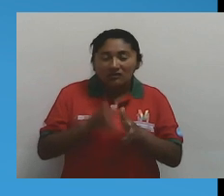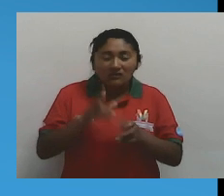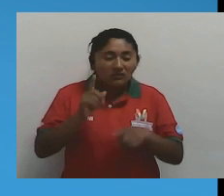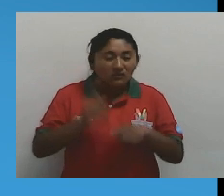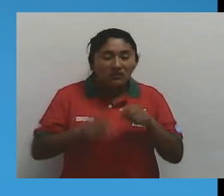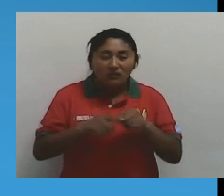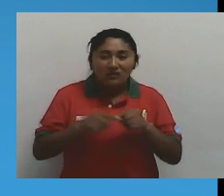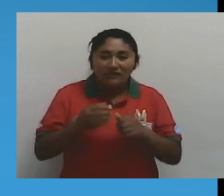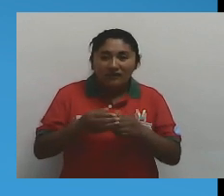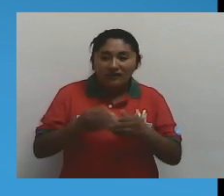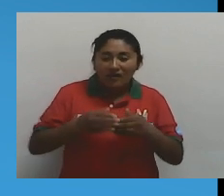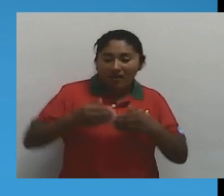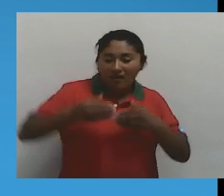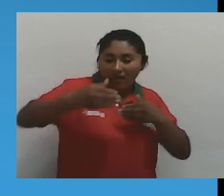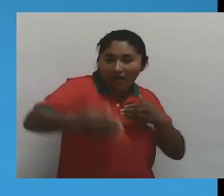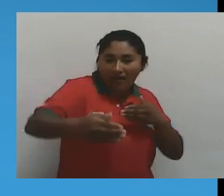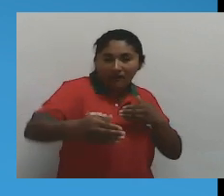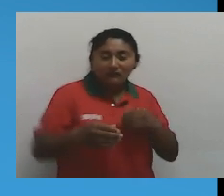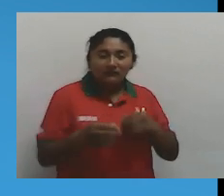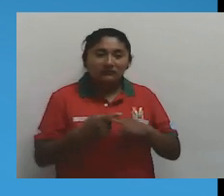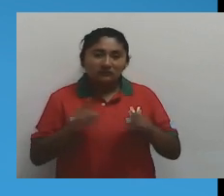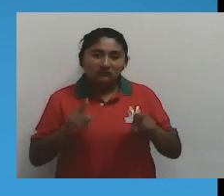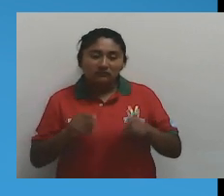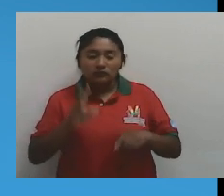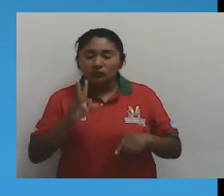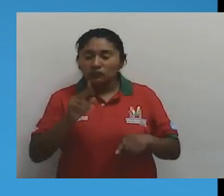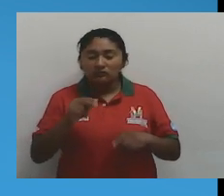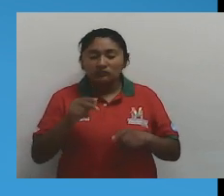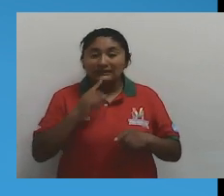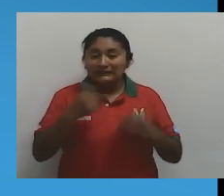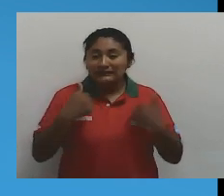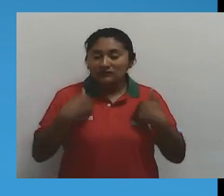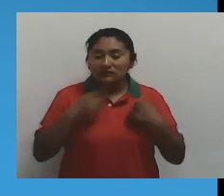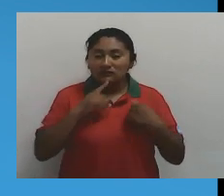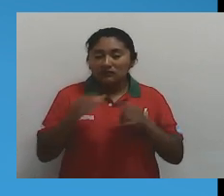Y por otro, que los jueces siempre deben estar